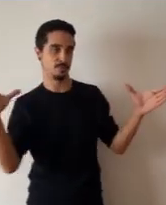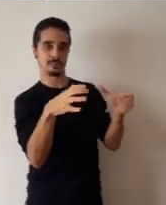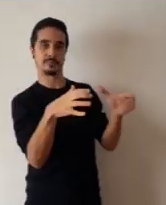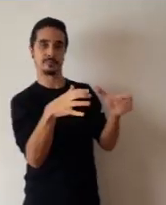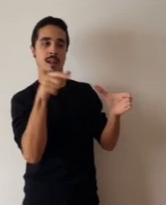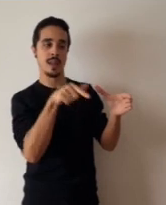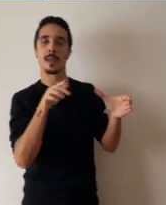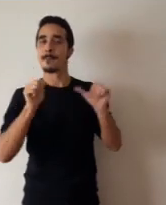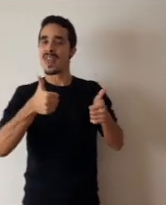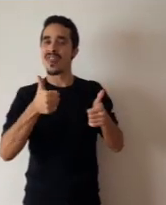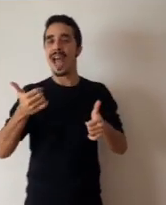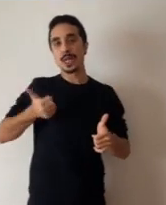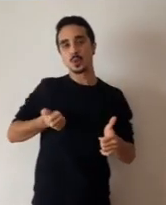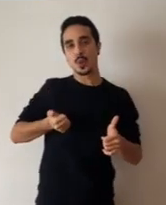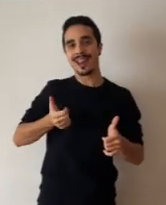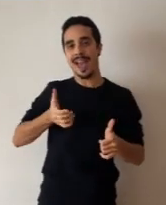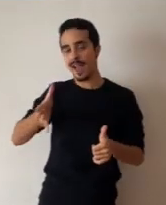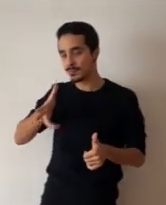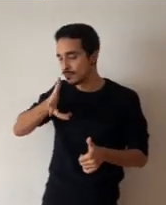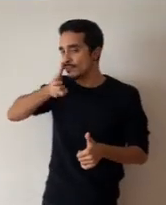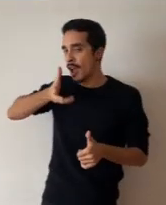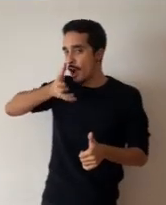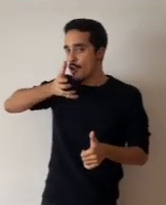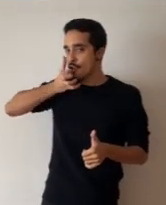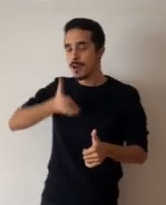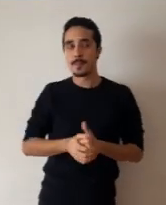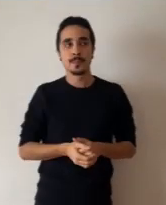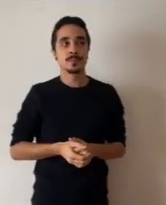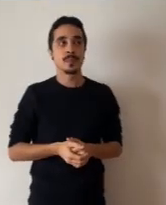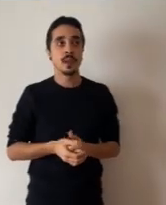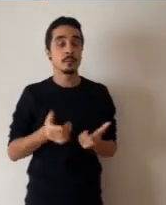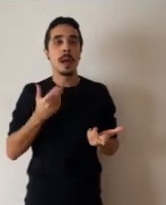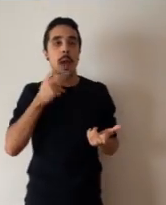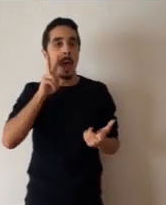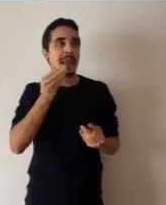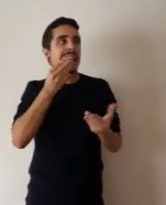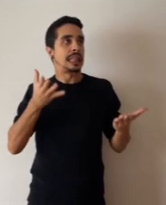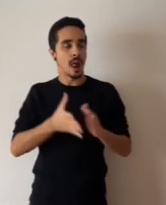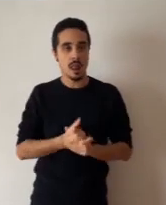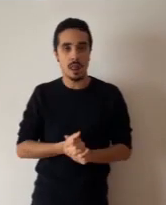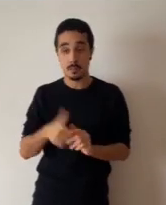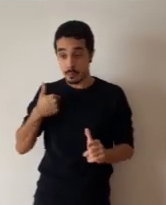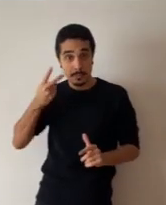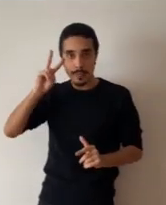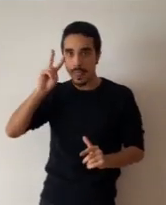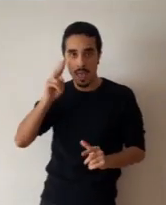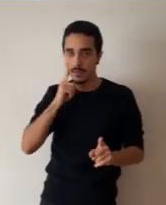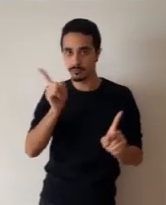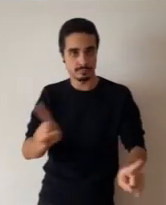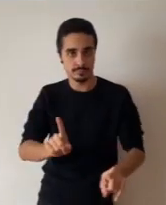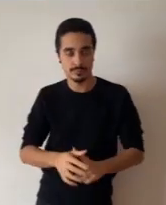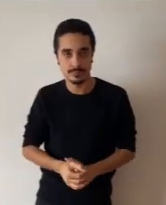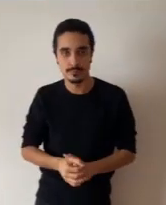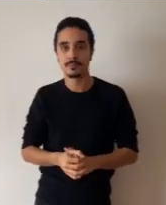no era tan pequeño, 16 personas a las que empezamos con la insulina inhalada para ver de qué manera funcionaba esta insulina. Y